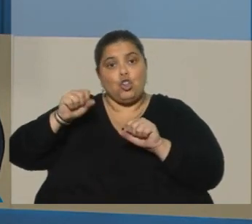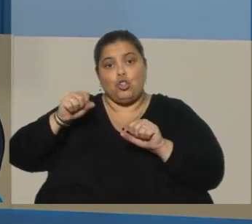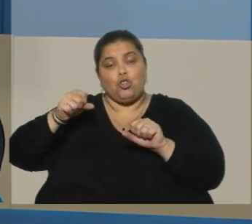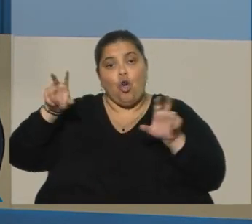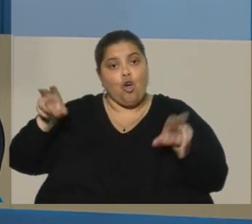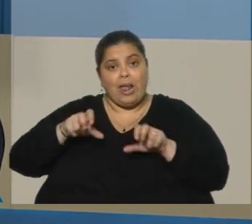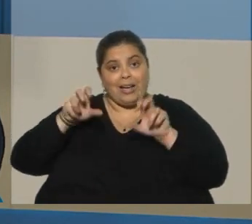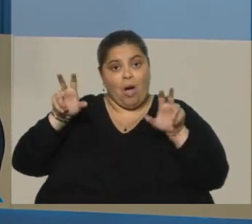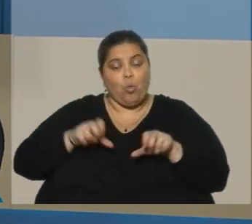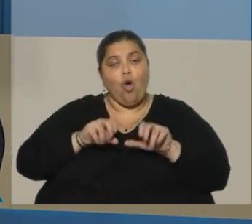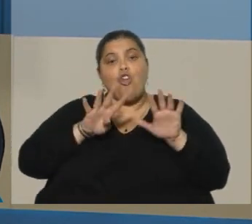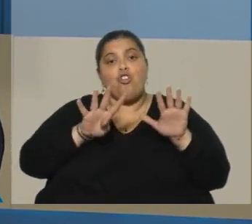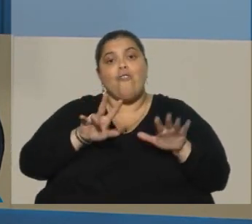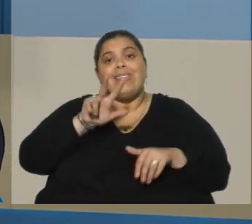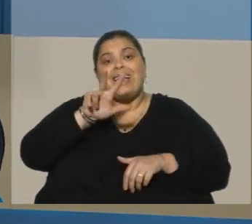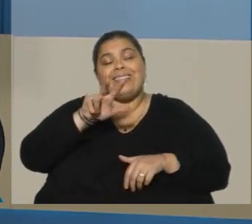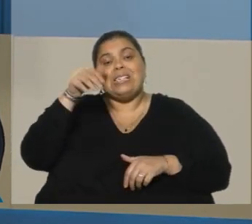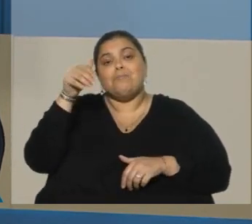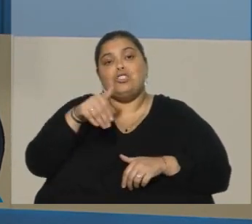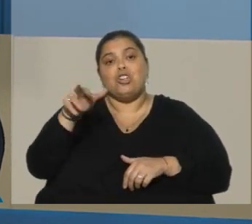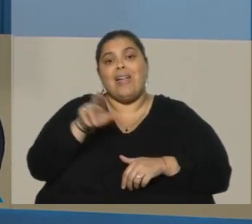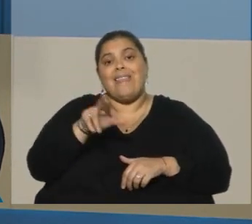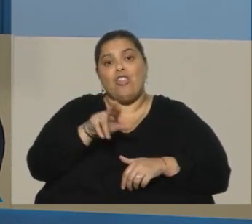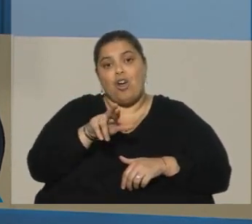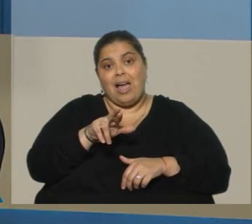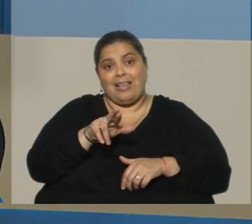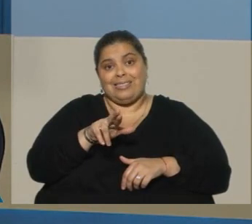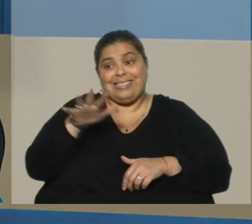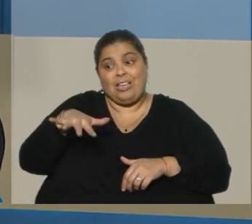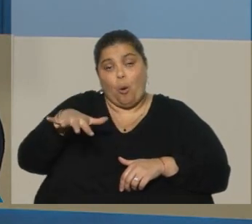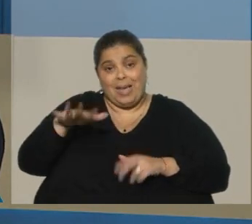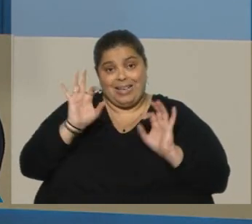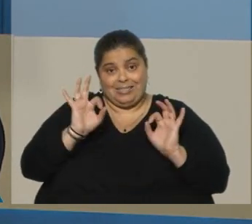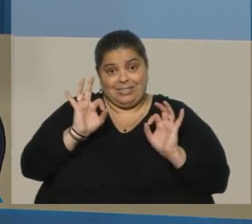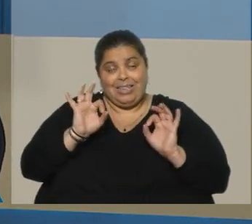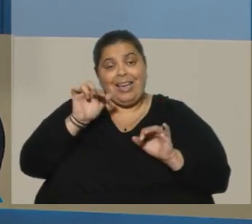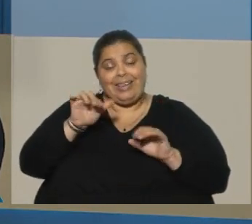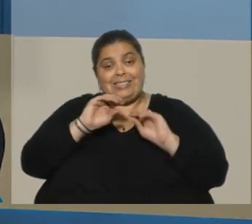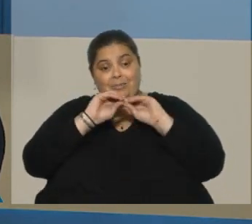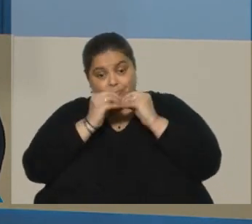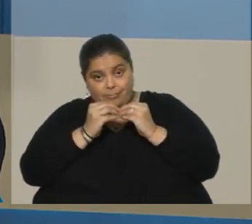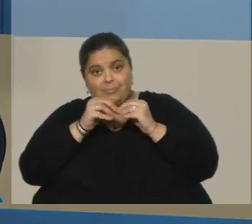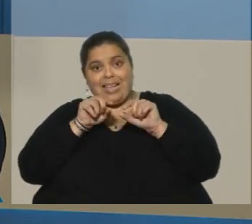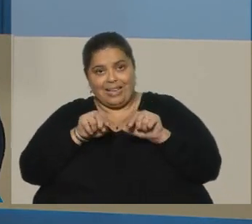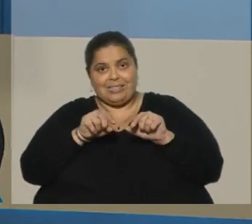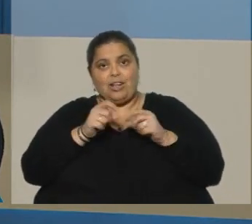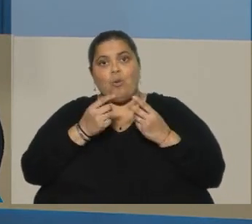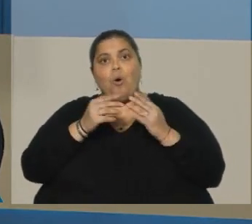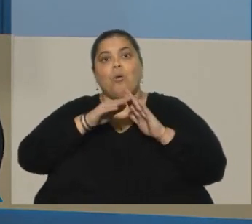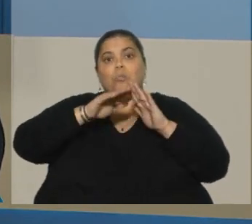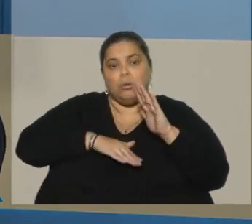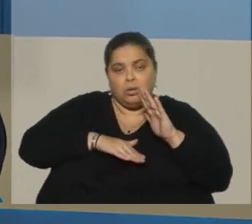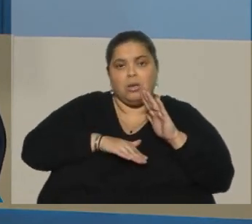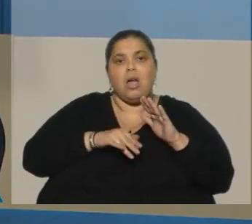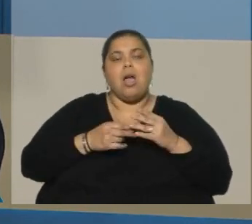recaudar 93 millones de dólares. Ese es el número de alivio, ese es el valor del